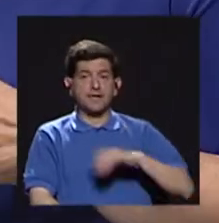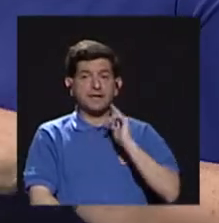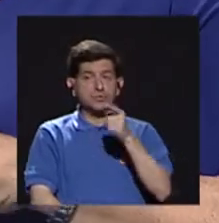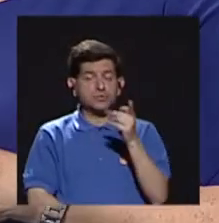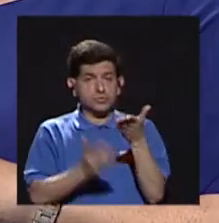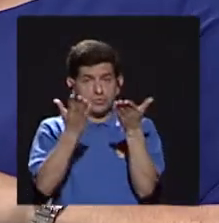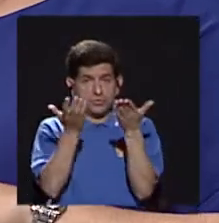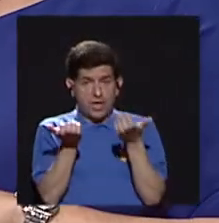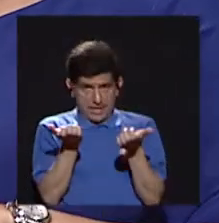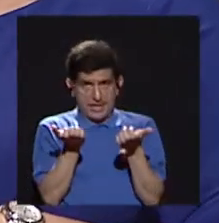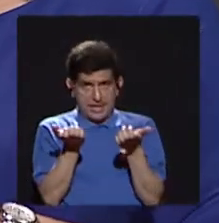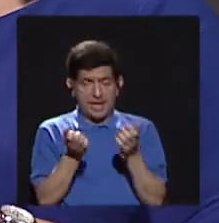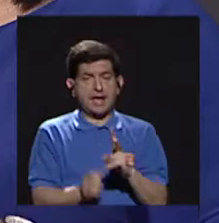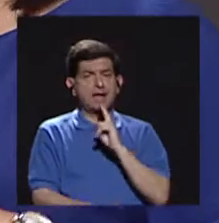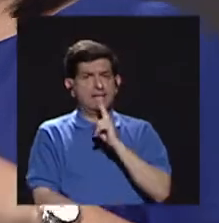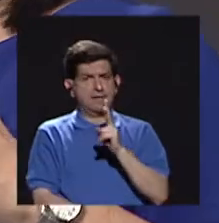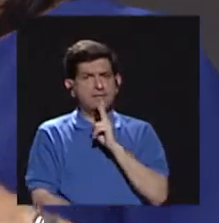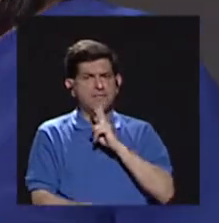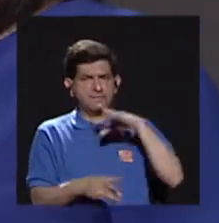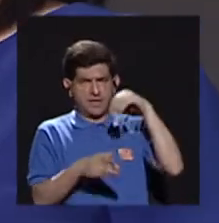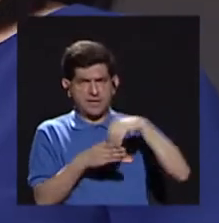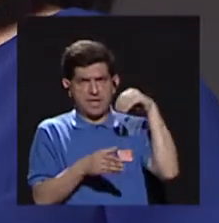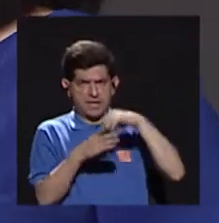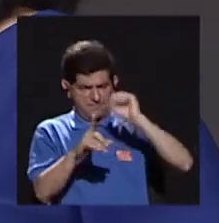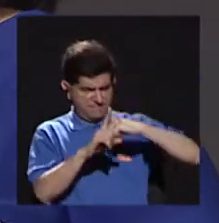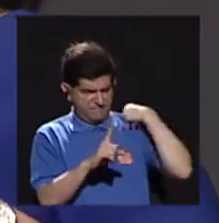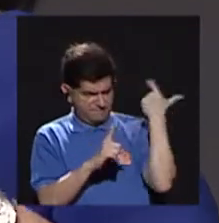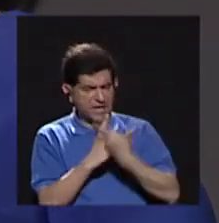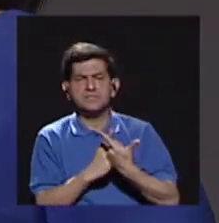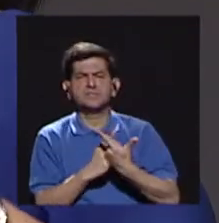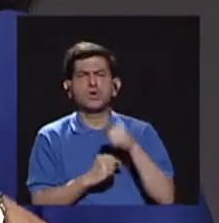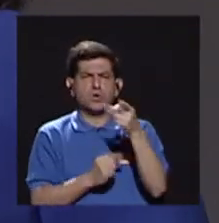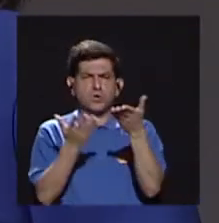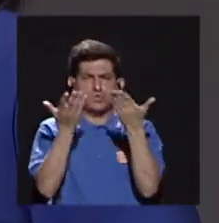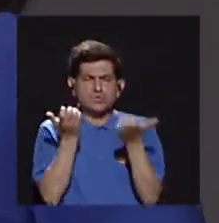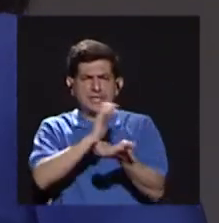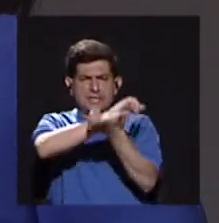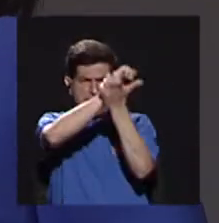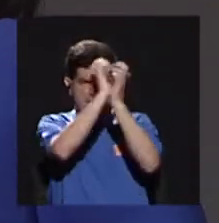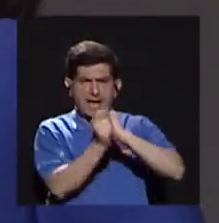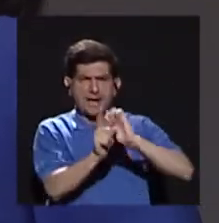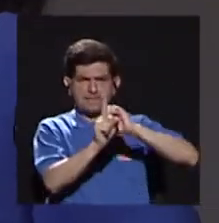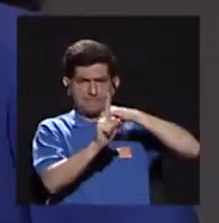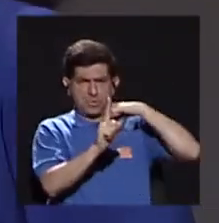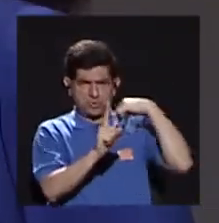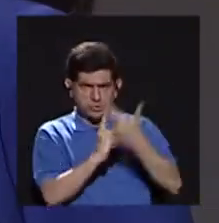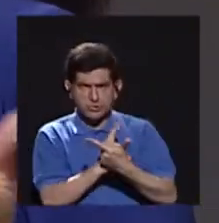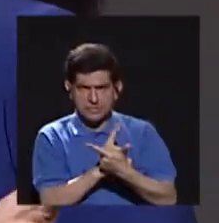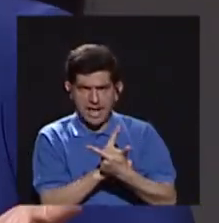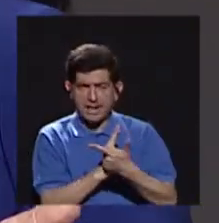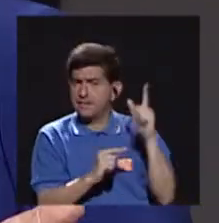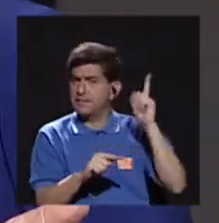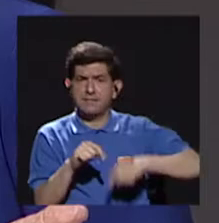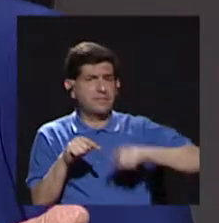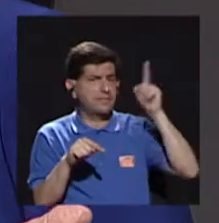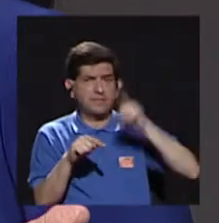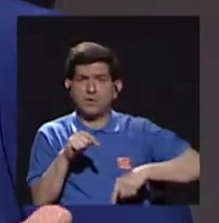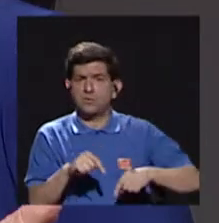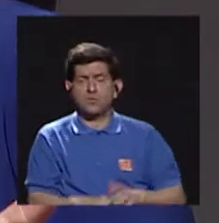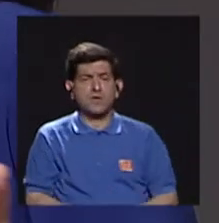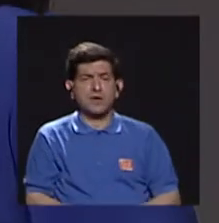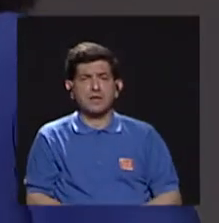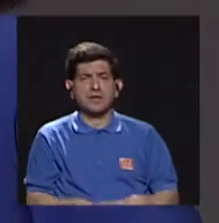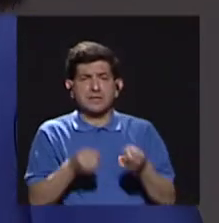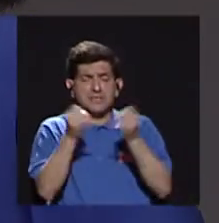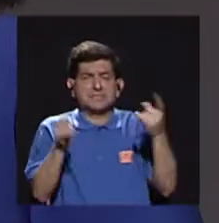quiere hacer realmente una inversión social si usted quiere hacer un cambio social no puede dejar de pensar en